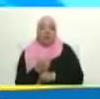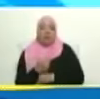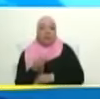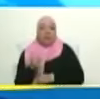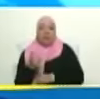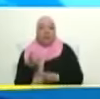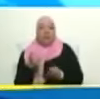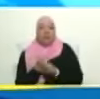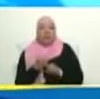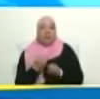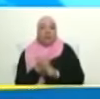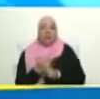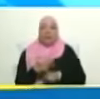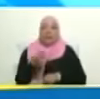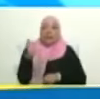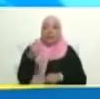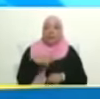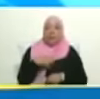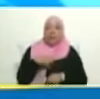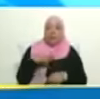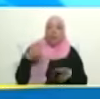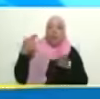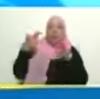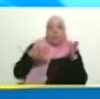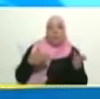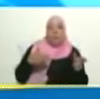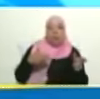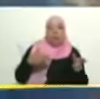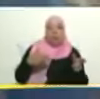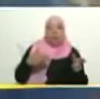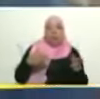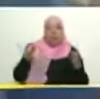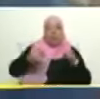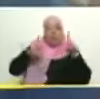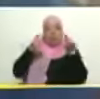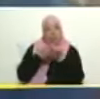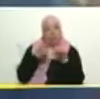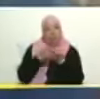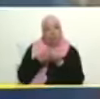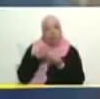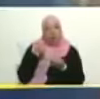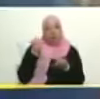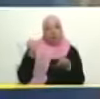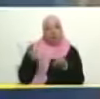de 10-10, no pela un tiro. Es impresionante la Silita.